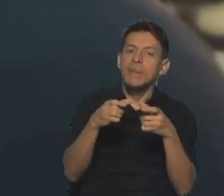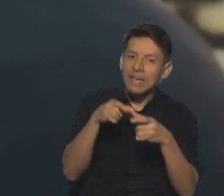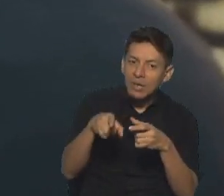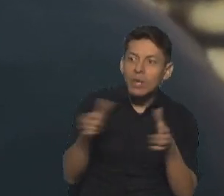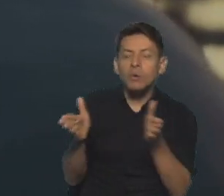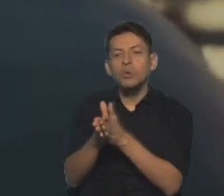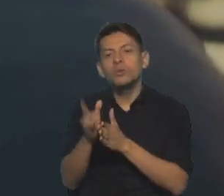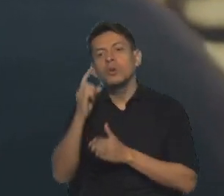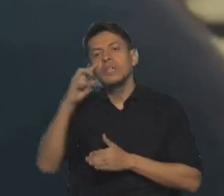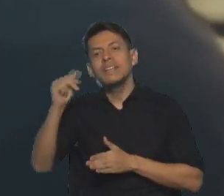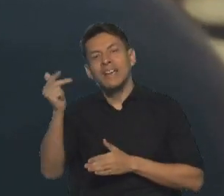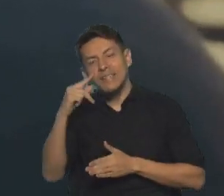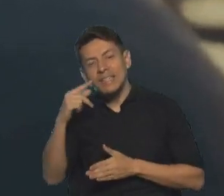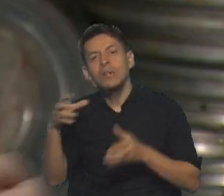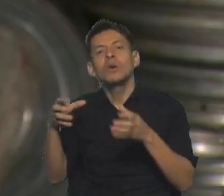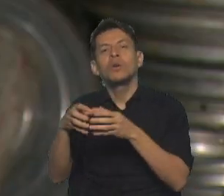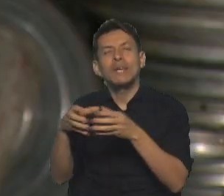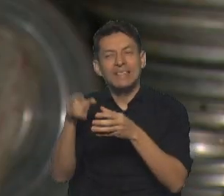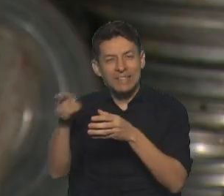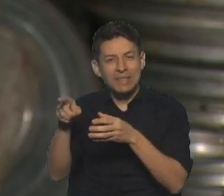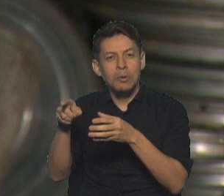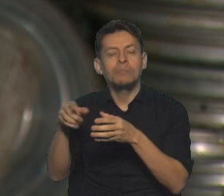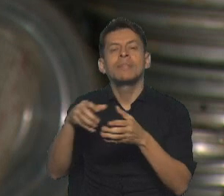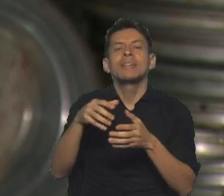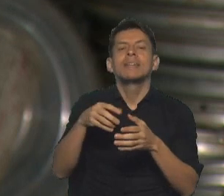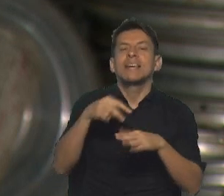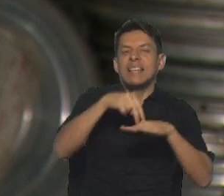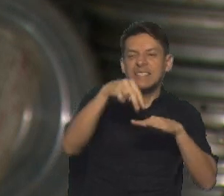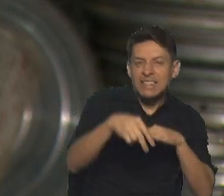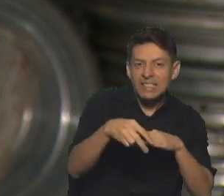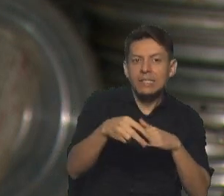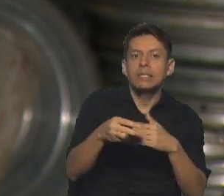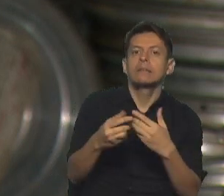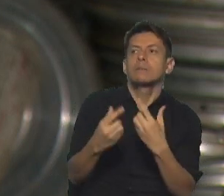INAI, el colectivo Guías, la Cancillería, que van llevando este pedido de restitución,